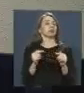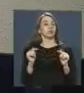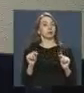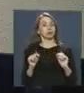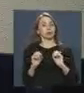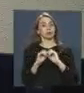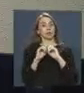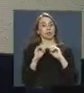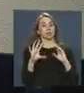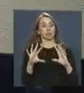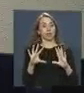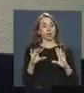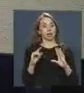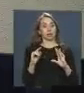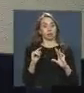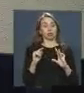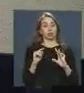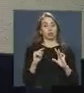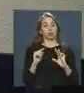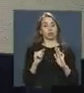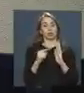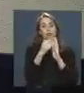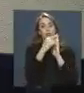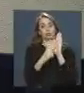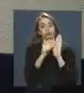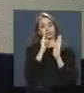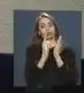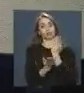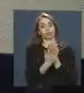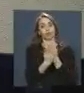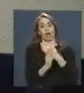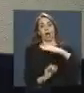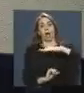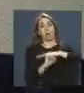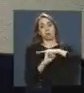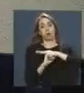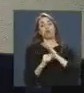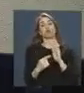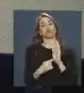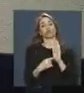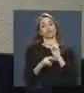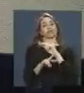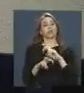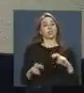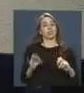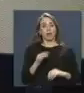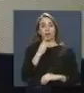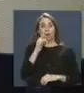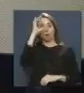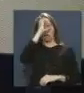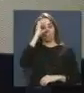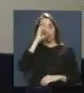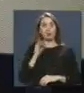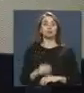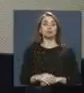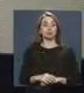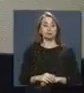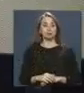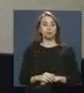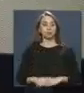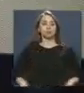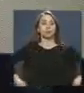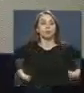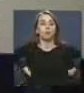y claro sustento para afirmar tal situación. En este contexto, señor presidente, lo que se busca es que